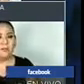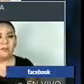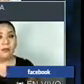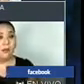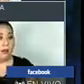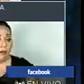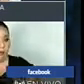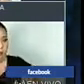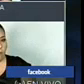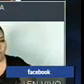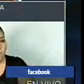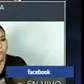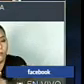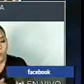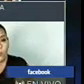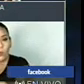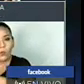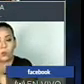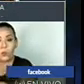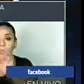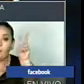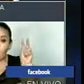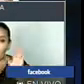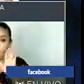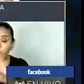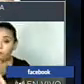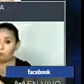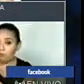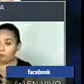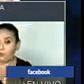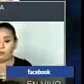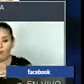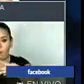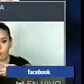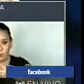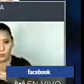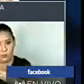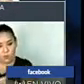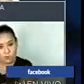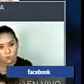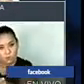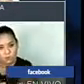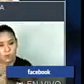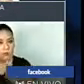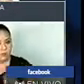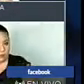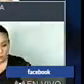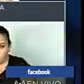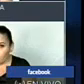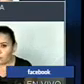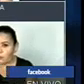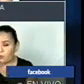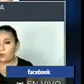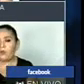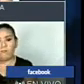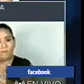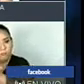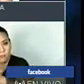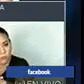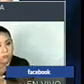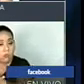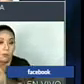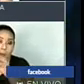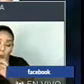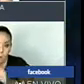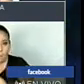órgano de Estado. La recuperación económica, los decretos presentados por el gobierno, las propuestas que están haciendo sus funcionarios, se van a debatir o se